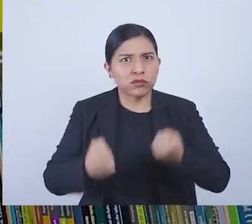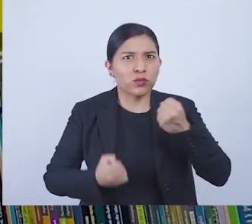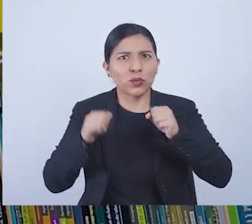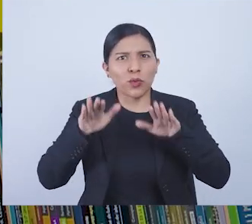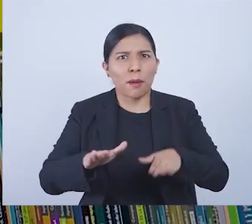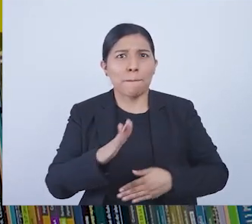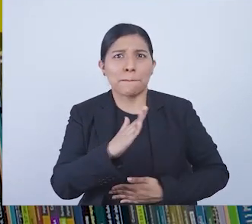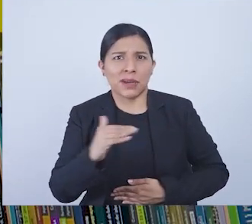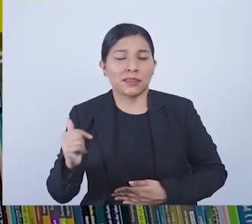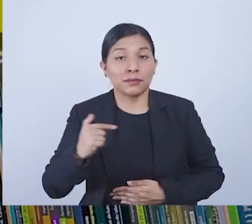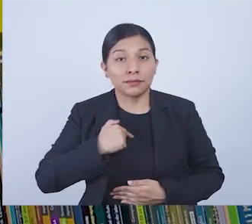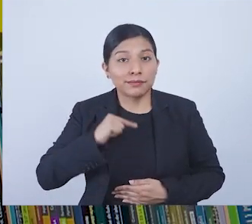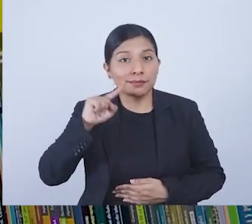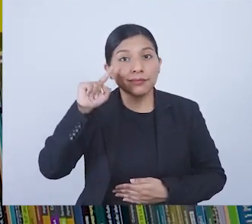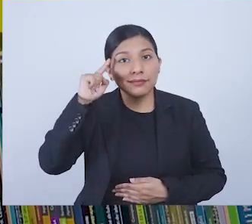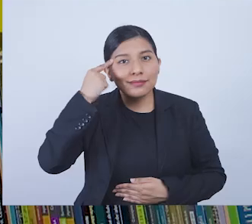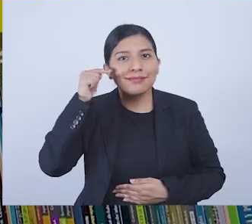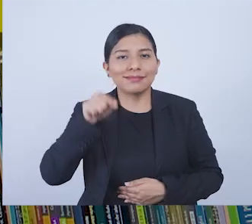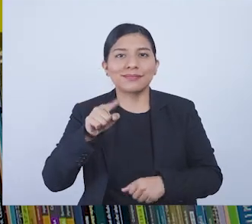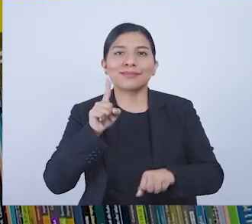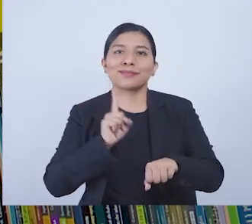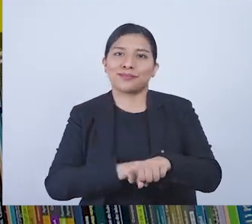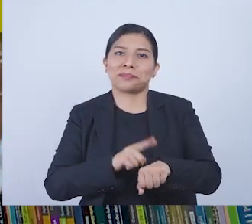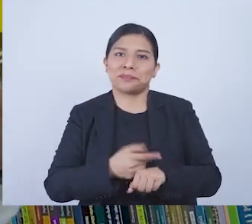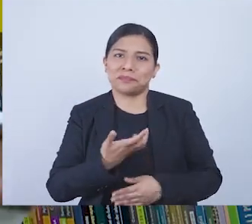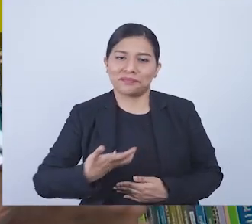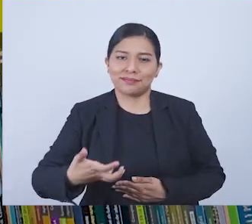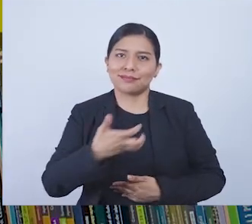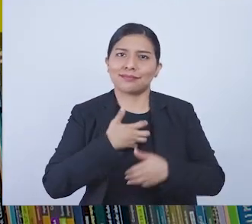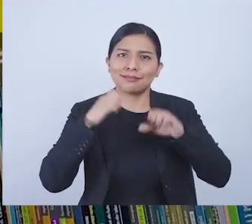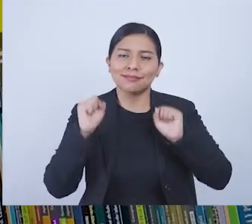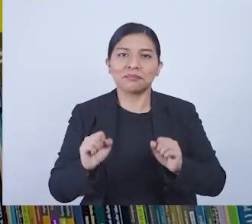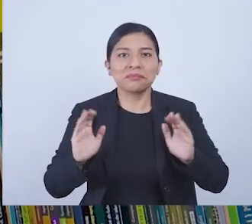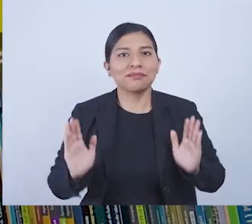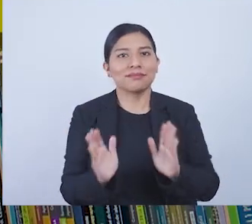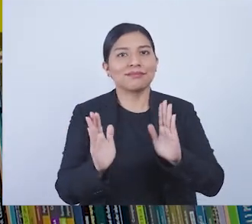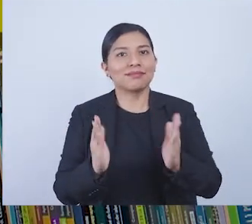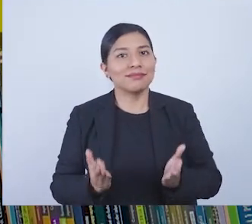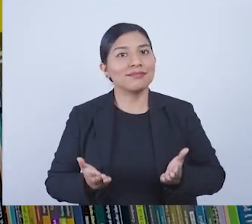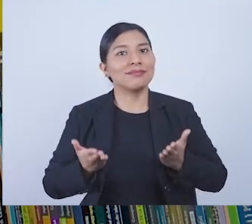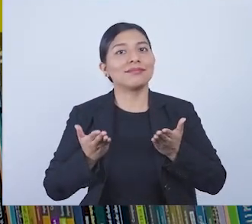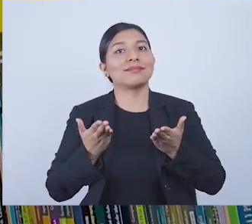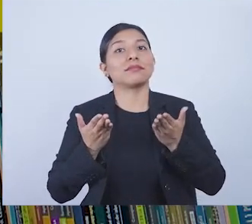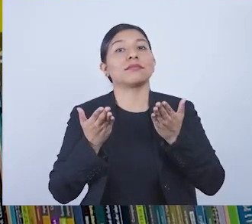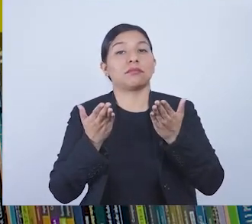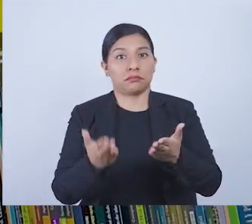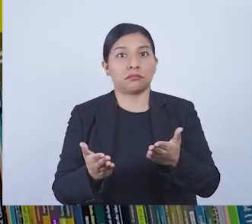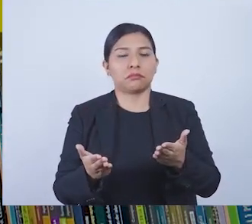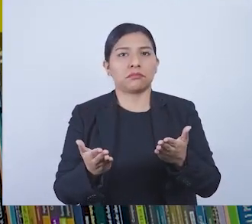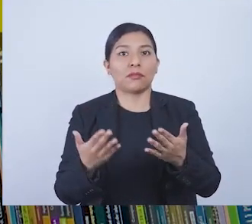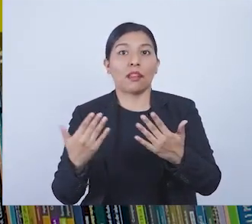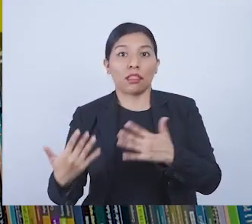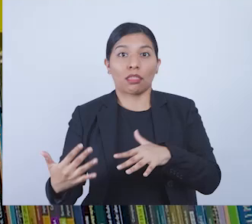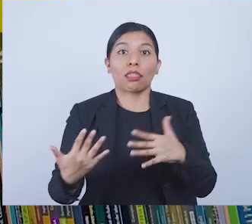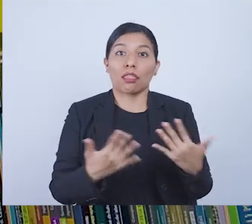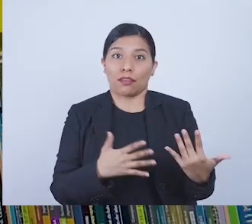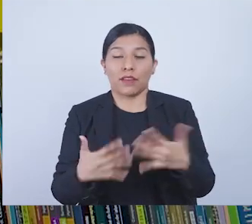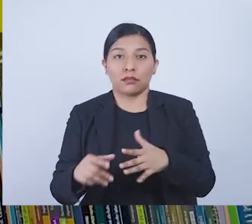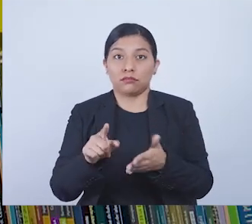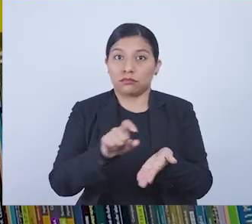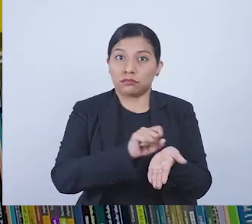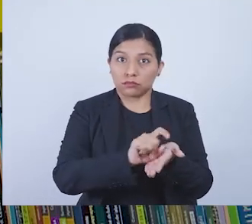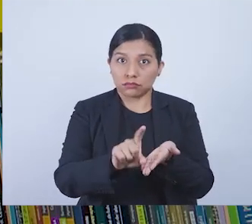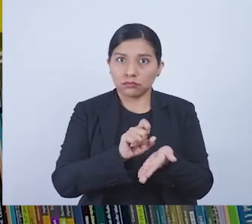país. Yo creo que es un momento en que podamos aportar cada uno de nosotros de la misma utilidad para que la escuela